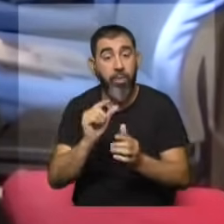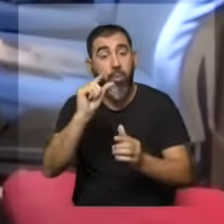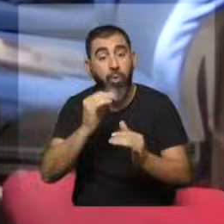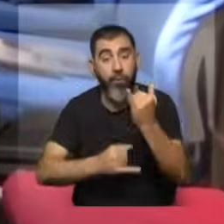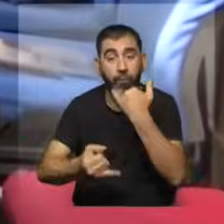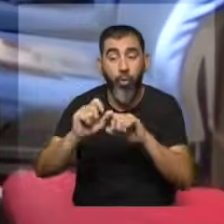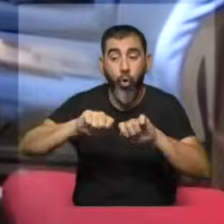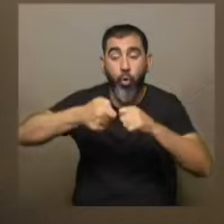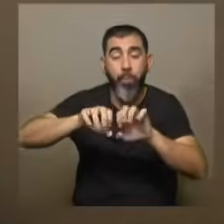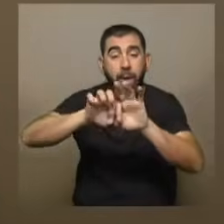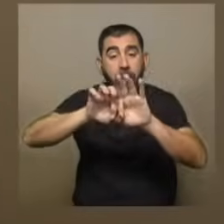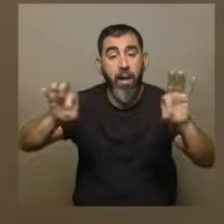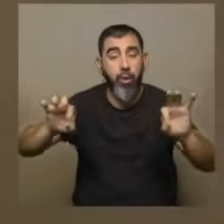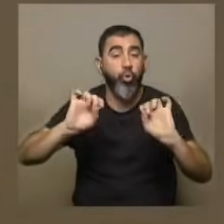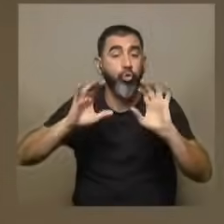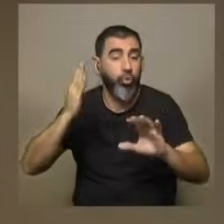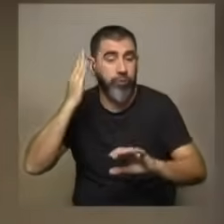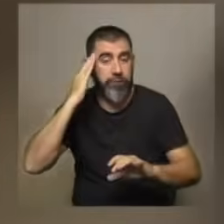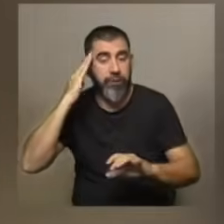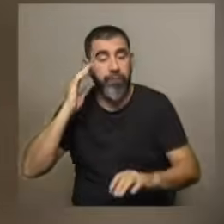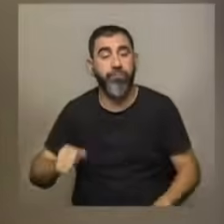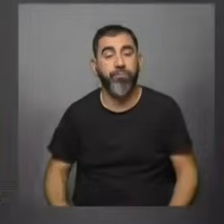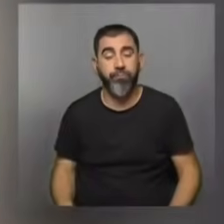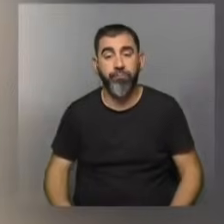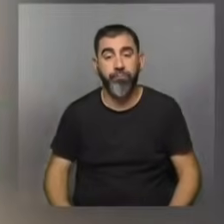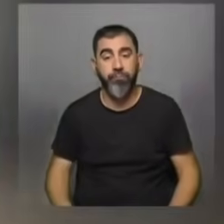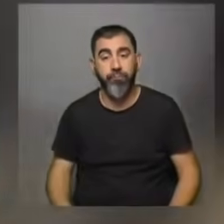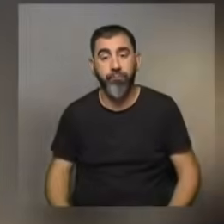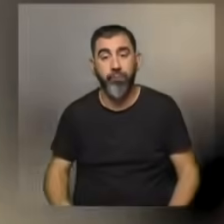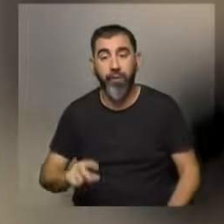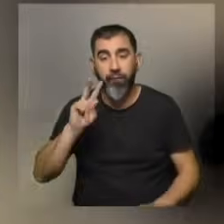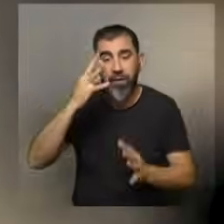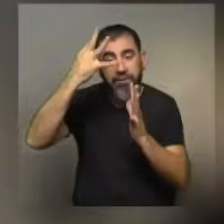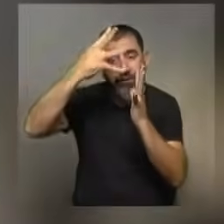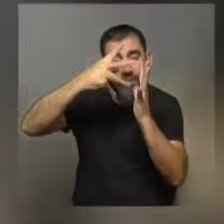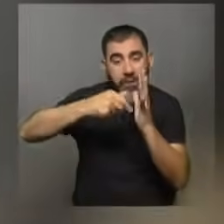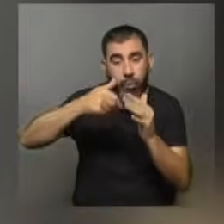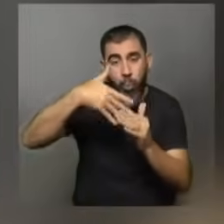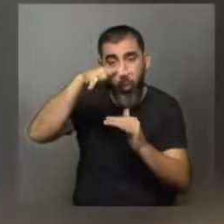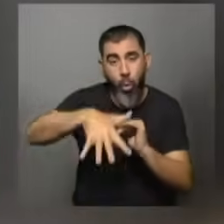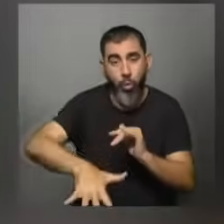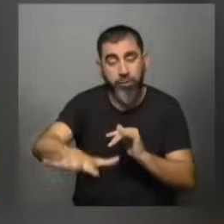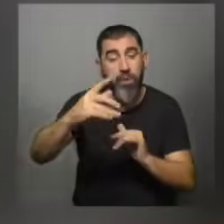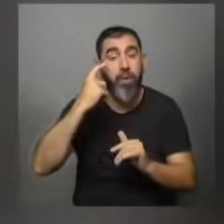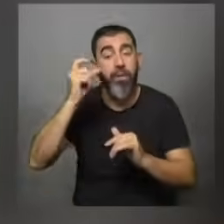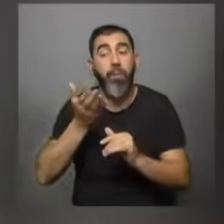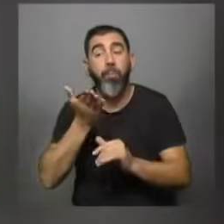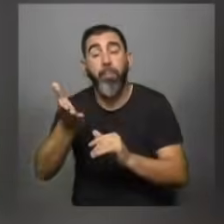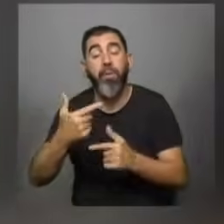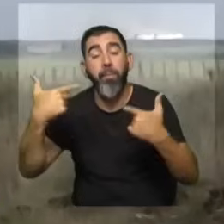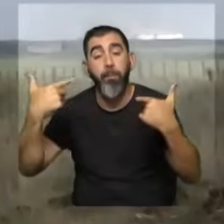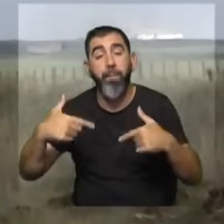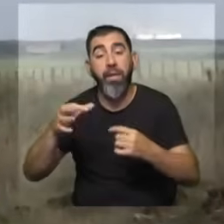es que se rompió un caño interno en la planta y lo que se está viendo es celulosa sin blanquear entonces bueno La idea es pedirle al